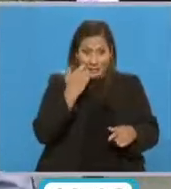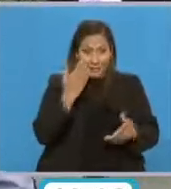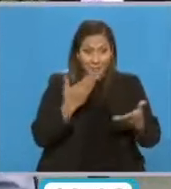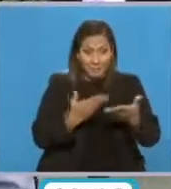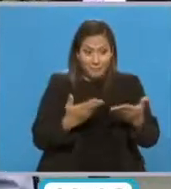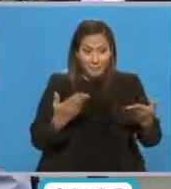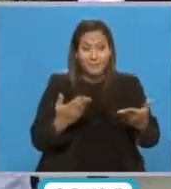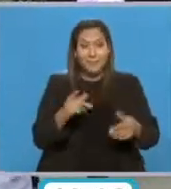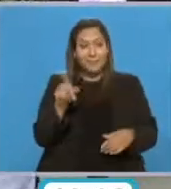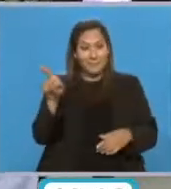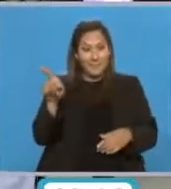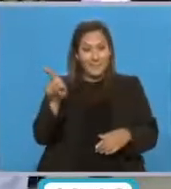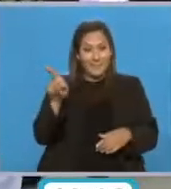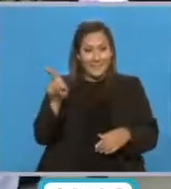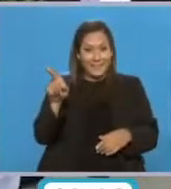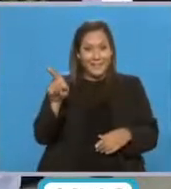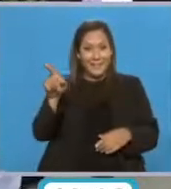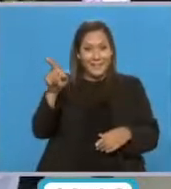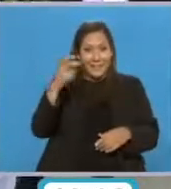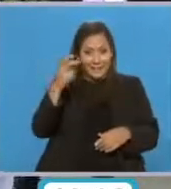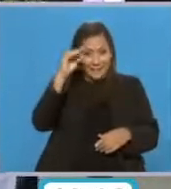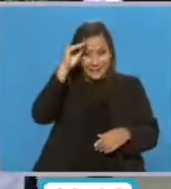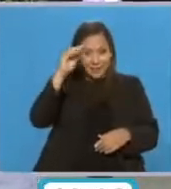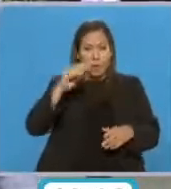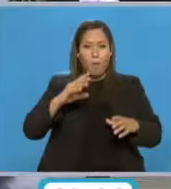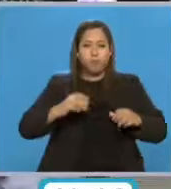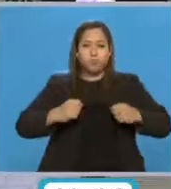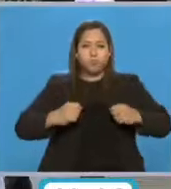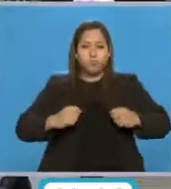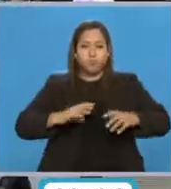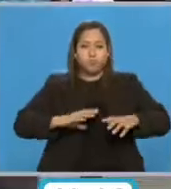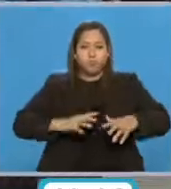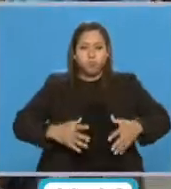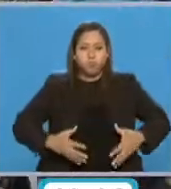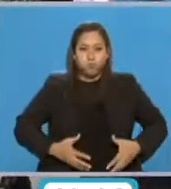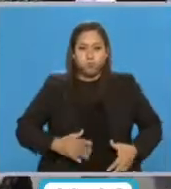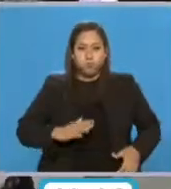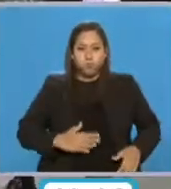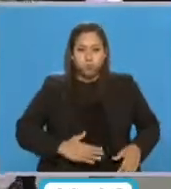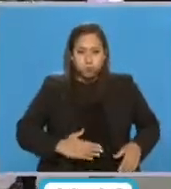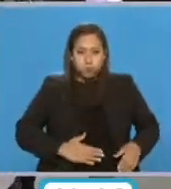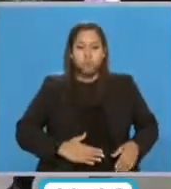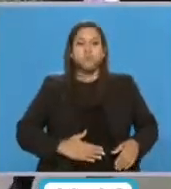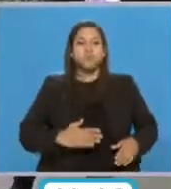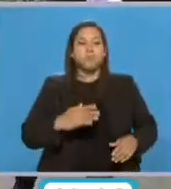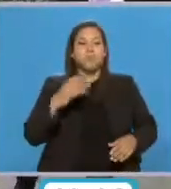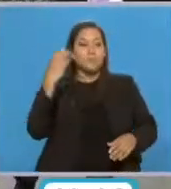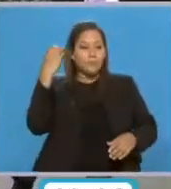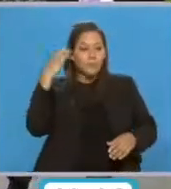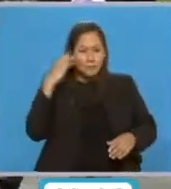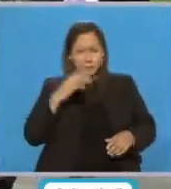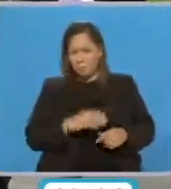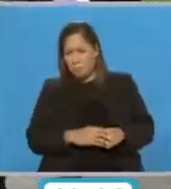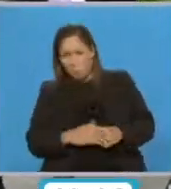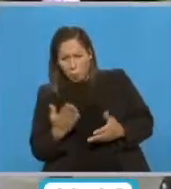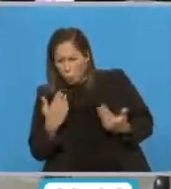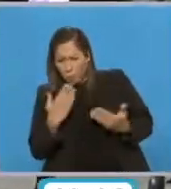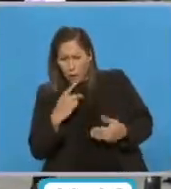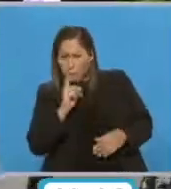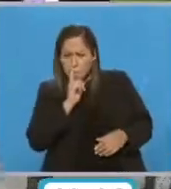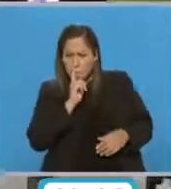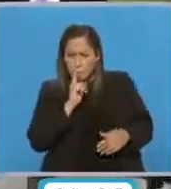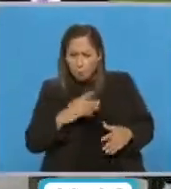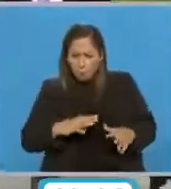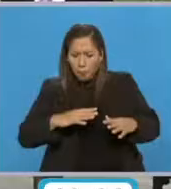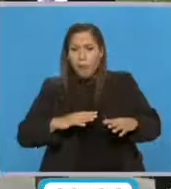Sí. Mire, ese señor, gordo, barrigón, panzón, croqueto. No está barrigón. Sí, cómo no, está